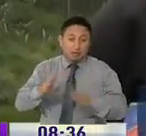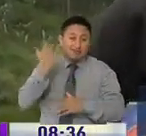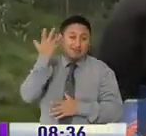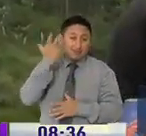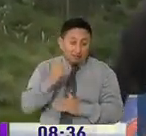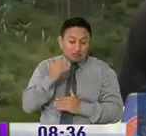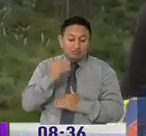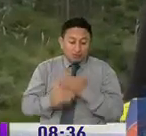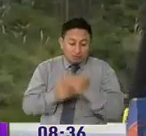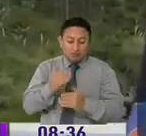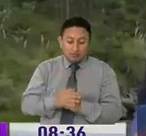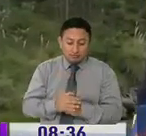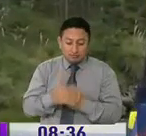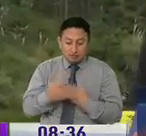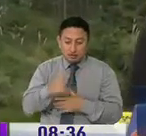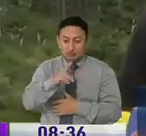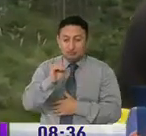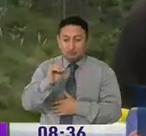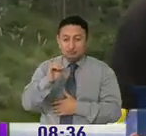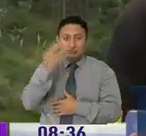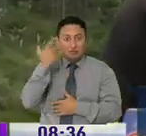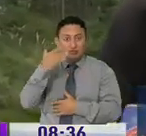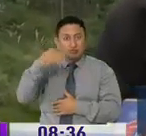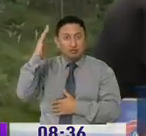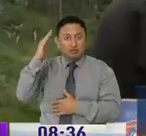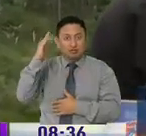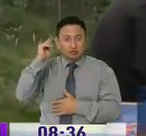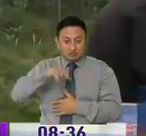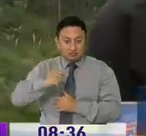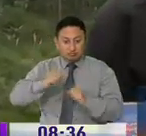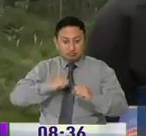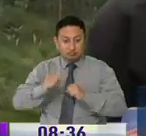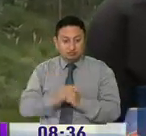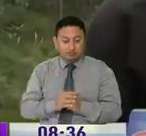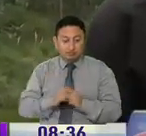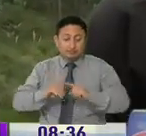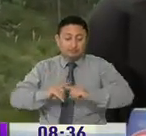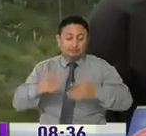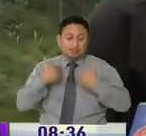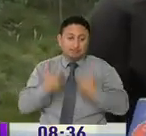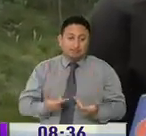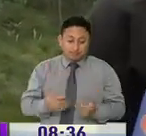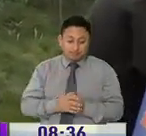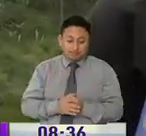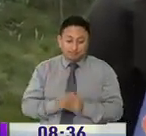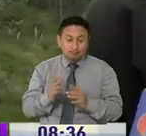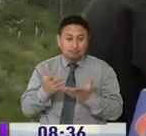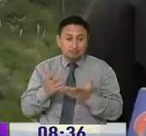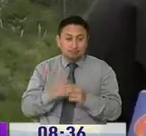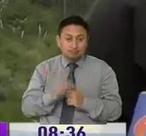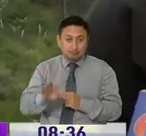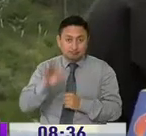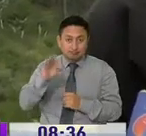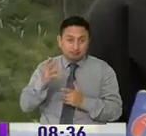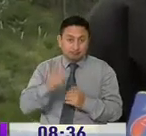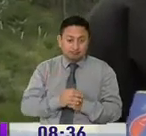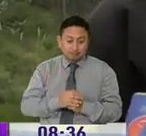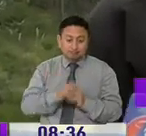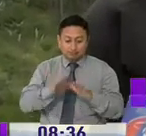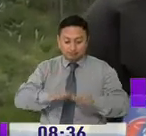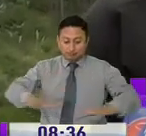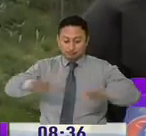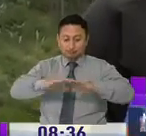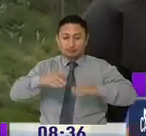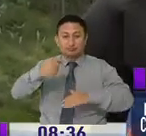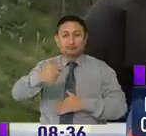días y ya estamos ya más de 30 días en estas tareas, pero pues la mesa GT3 que encabeza el